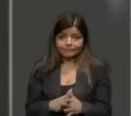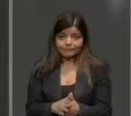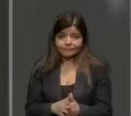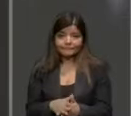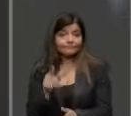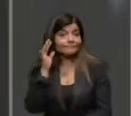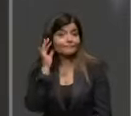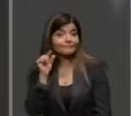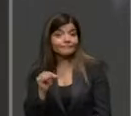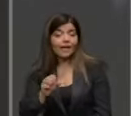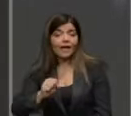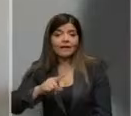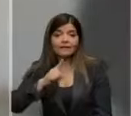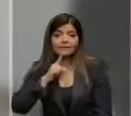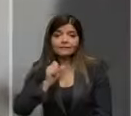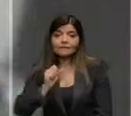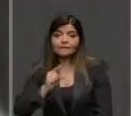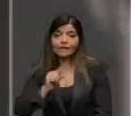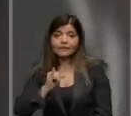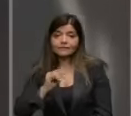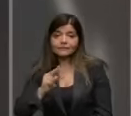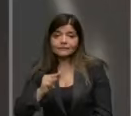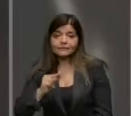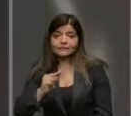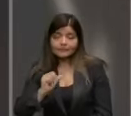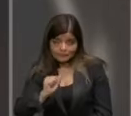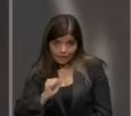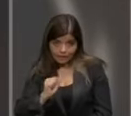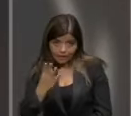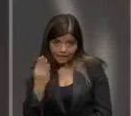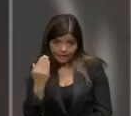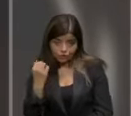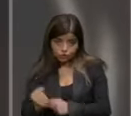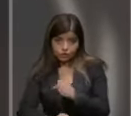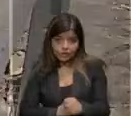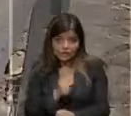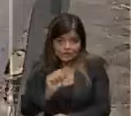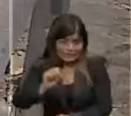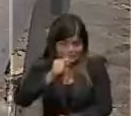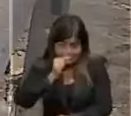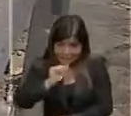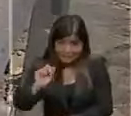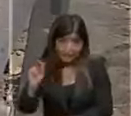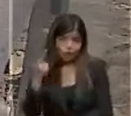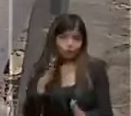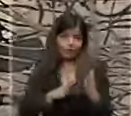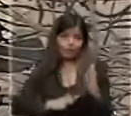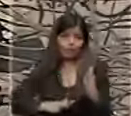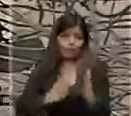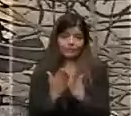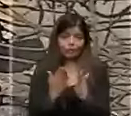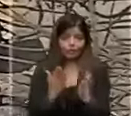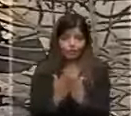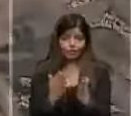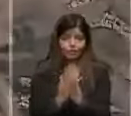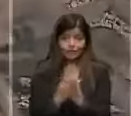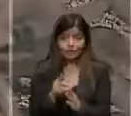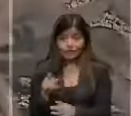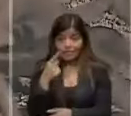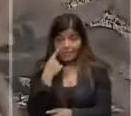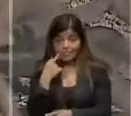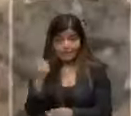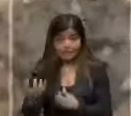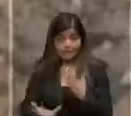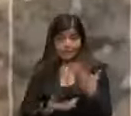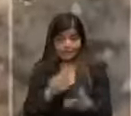Elizabeth Orellana Díaz, 14 años, recién salió de octavo básico. Ese día, el del incendio que dejó su